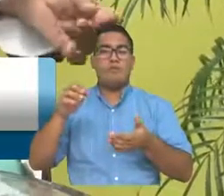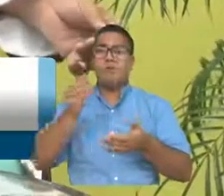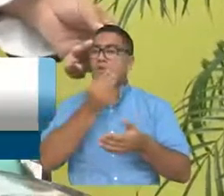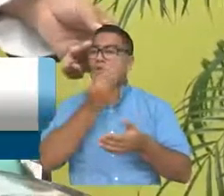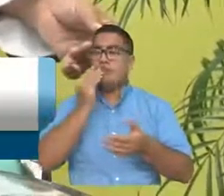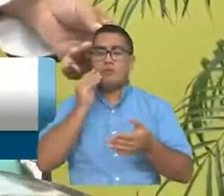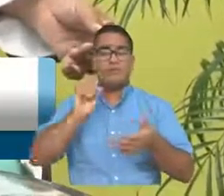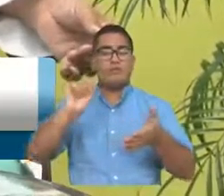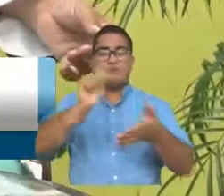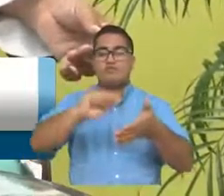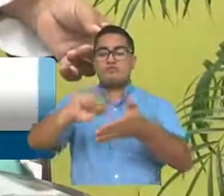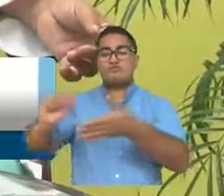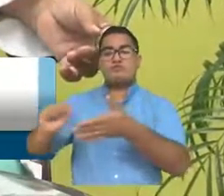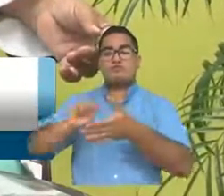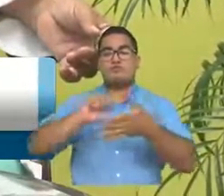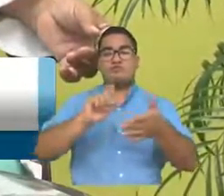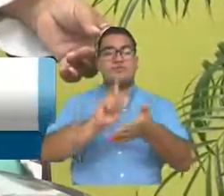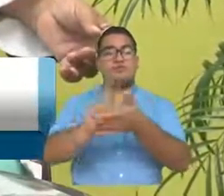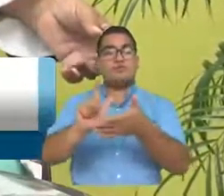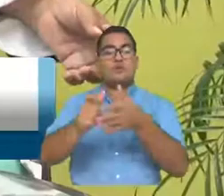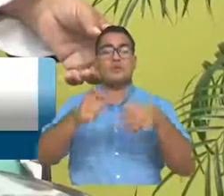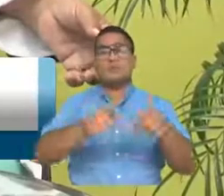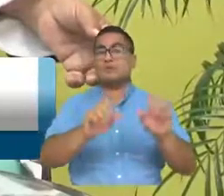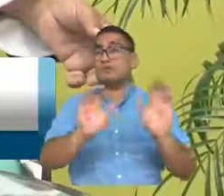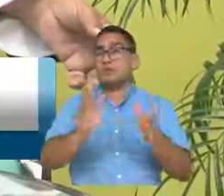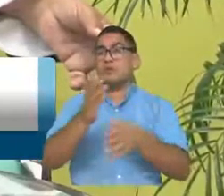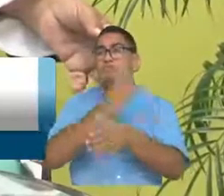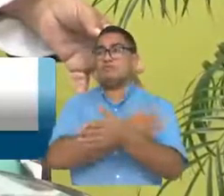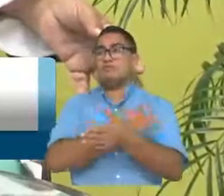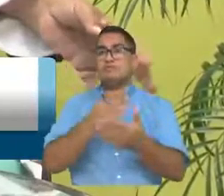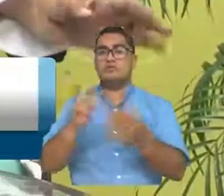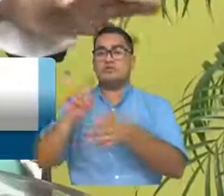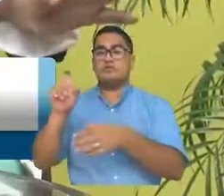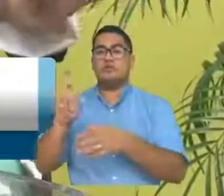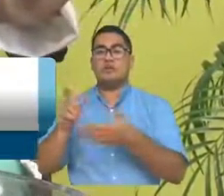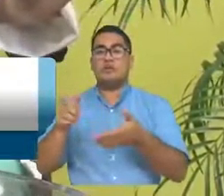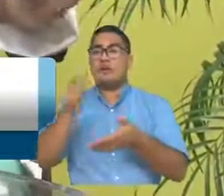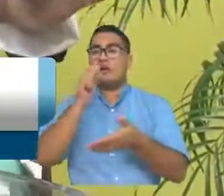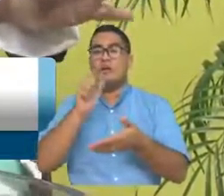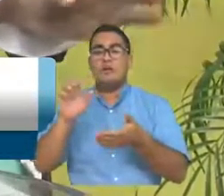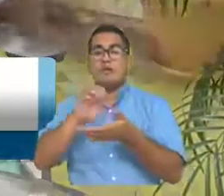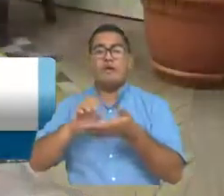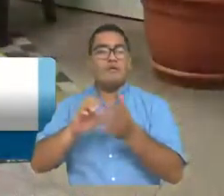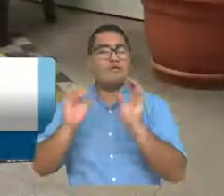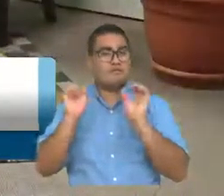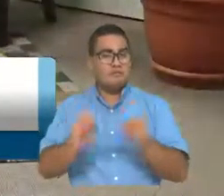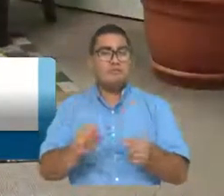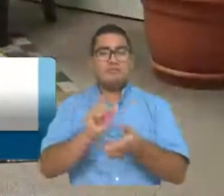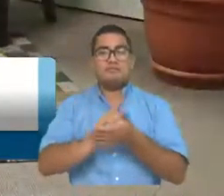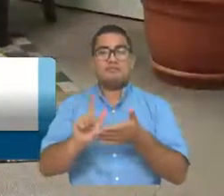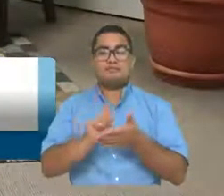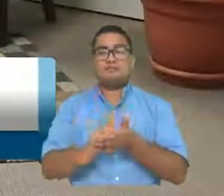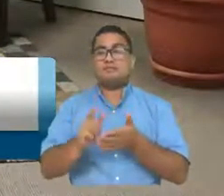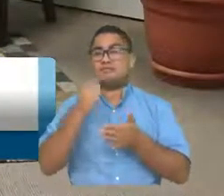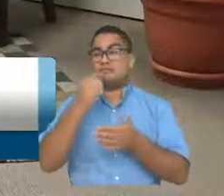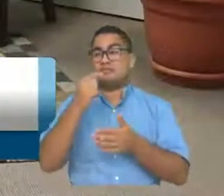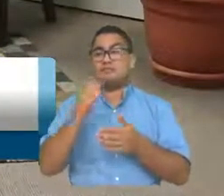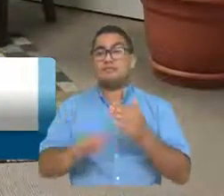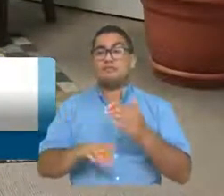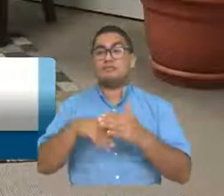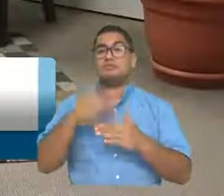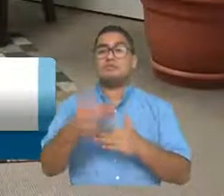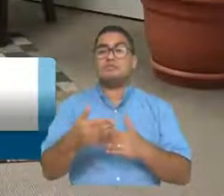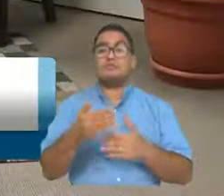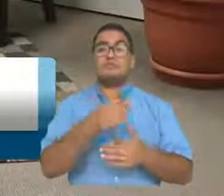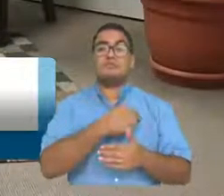de sanitizar eso que nosotros llevamos. Y nosotros tenemos que limpiar todo eso. Entonces yo puedo perfectamente pasar con un